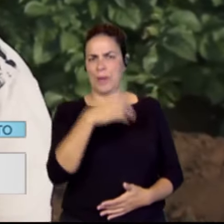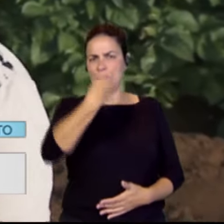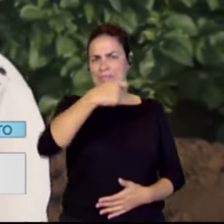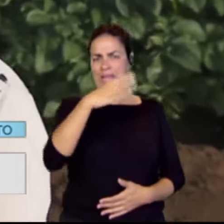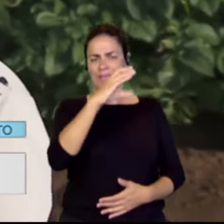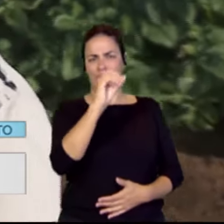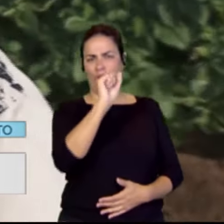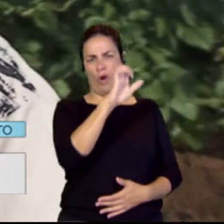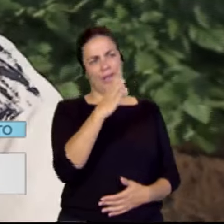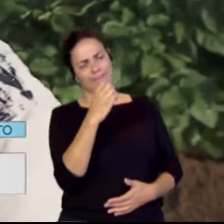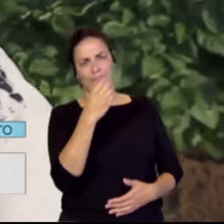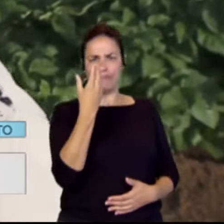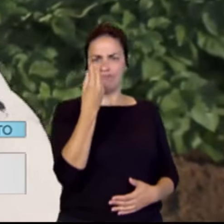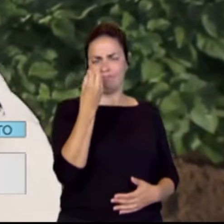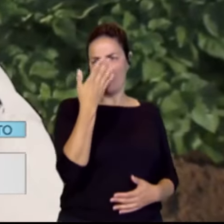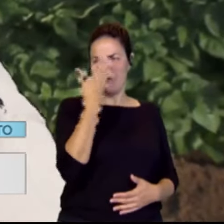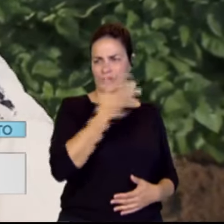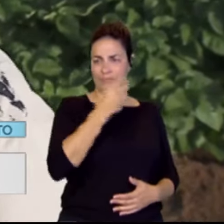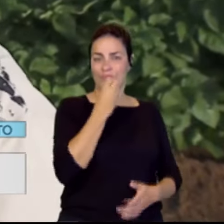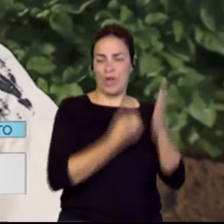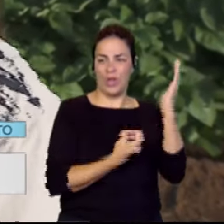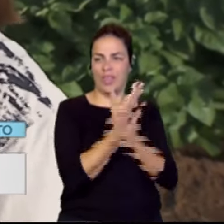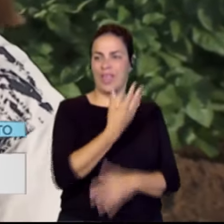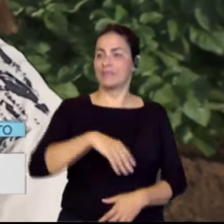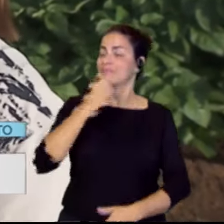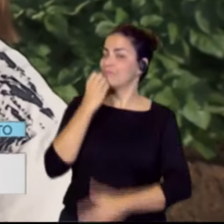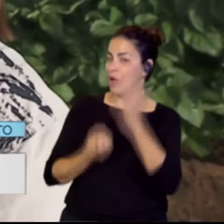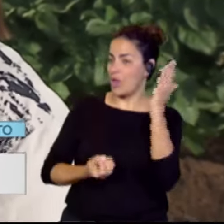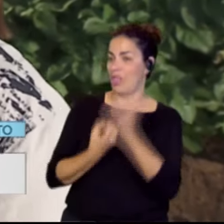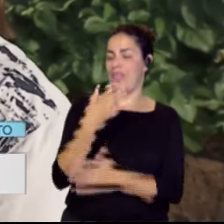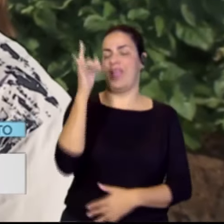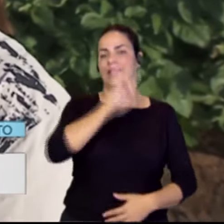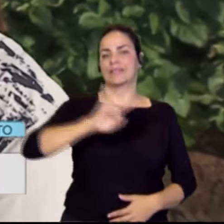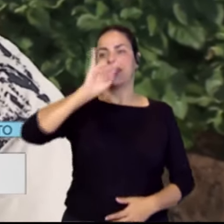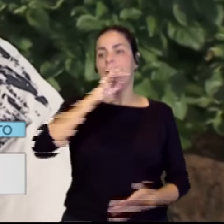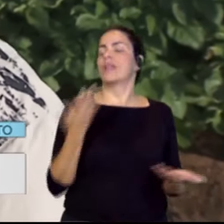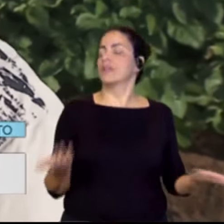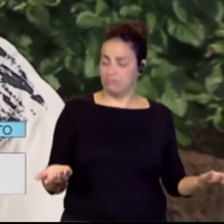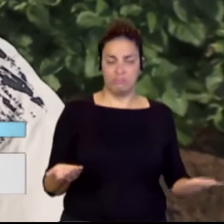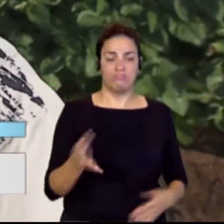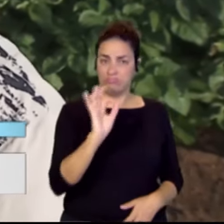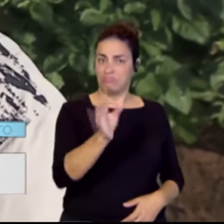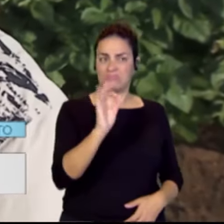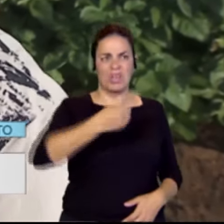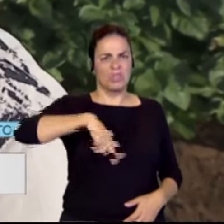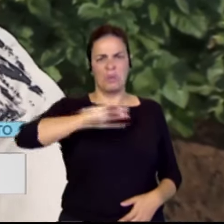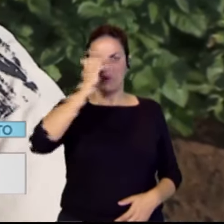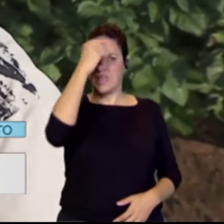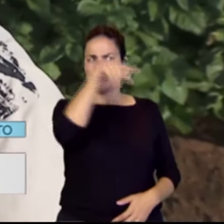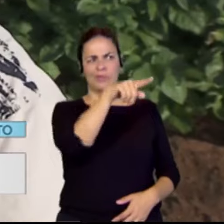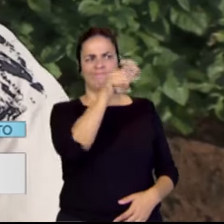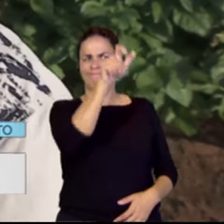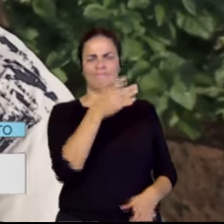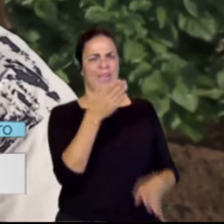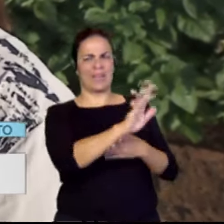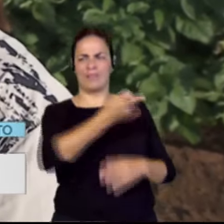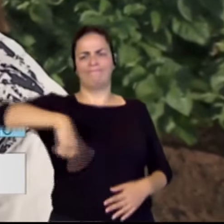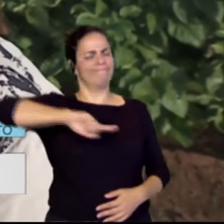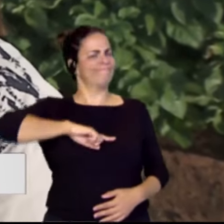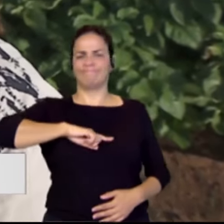días Sonia mayor Buenos días Canarias sí es verdad que no nos hemos sentido representados por eso se ha creado la